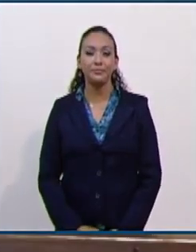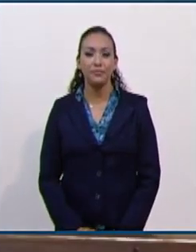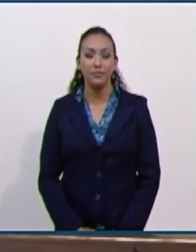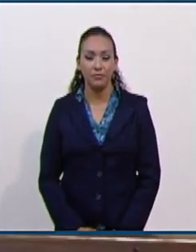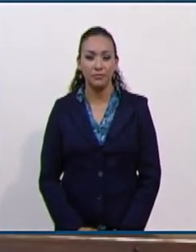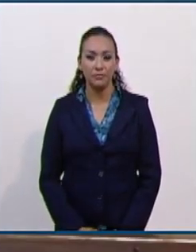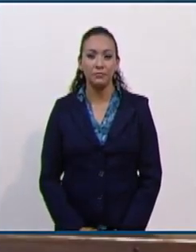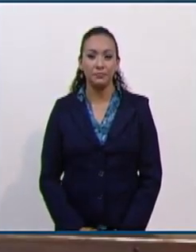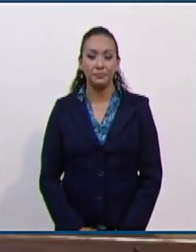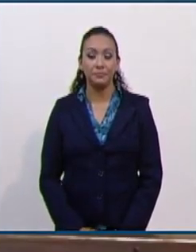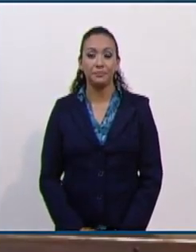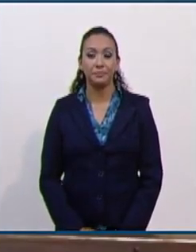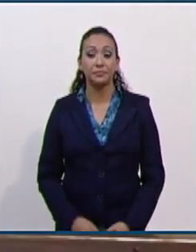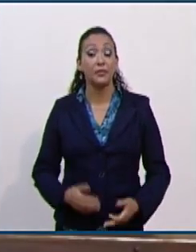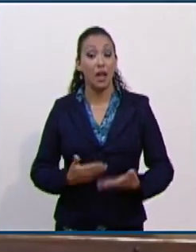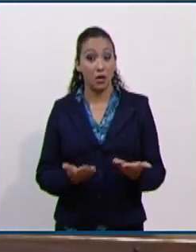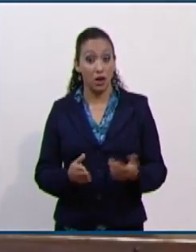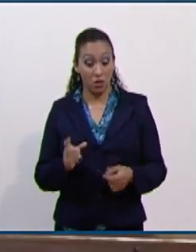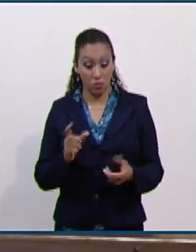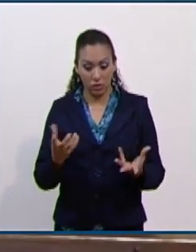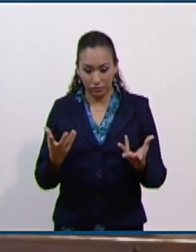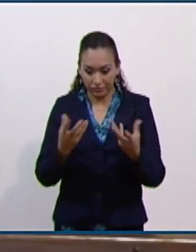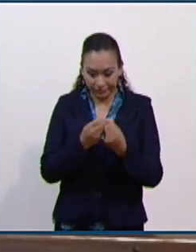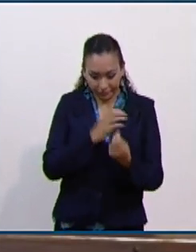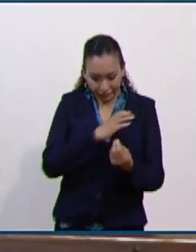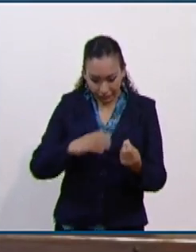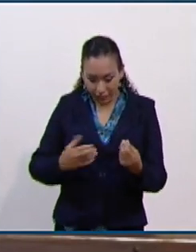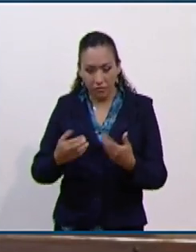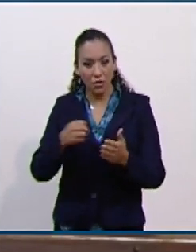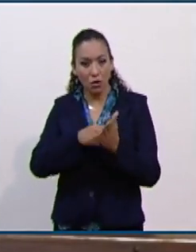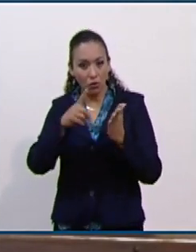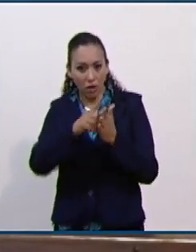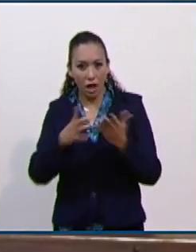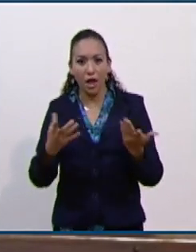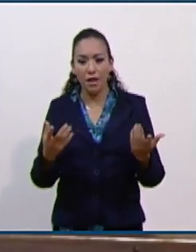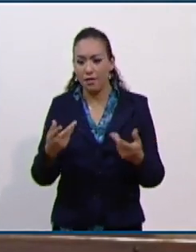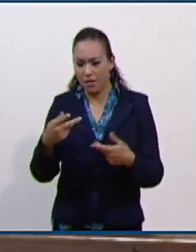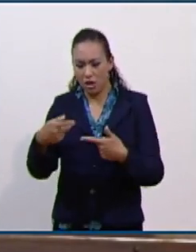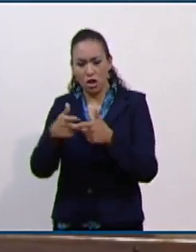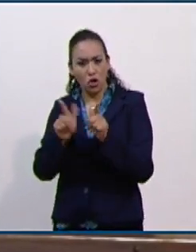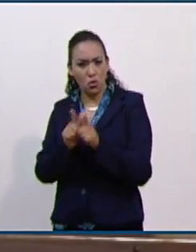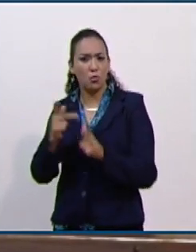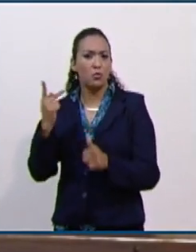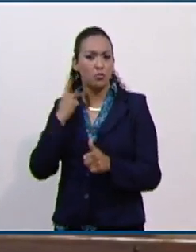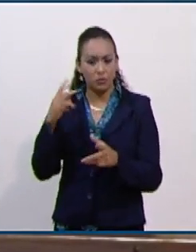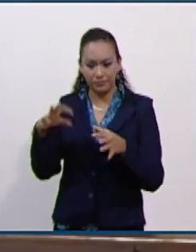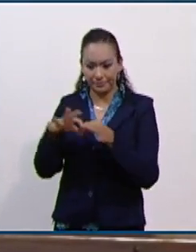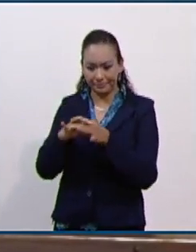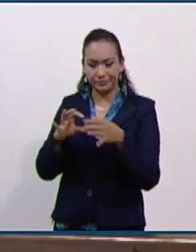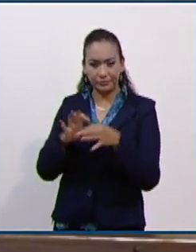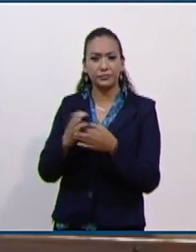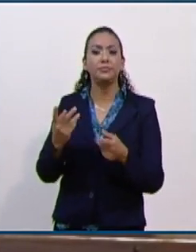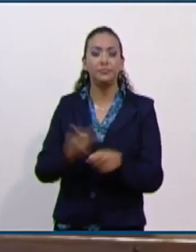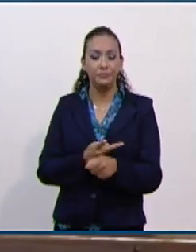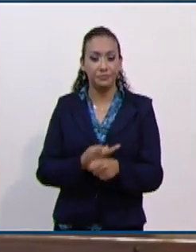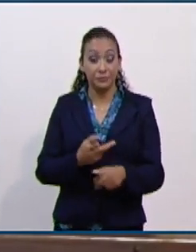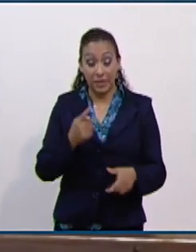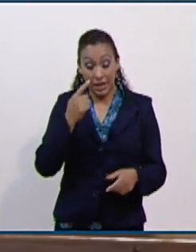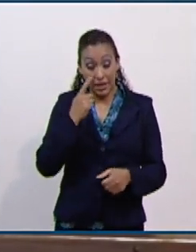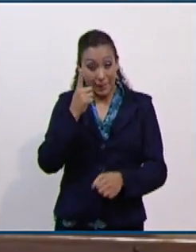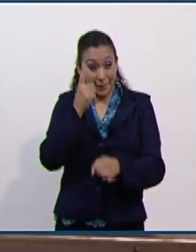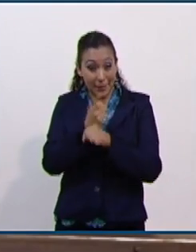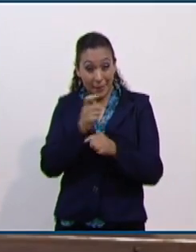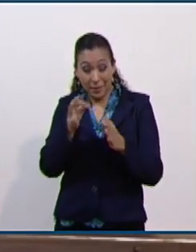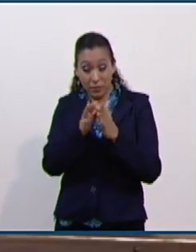Cuando se está en presencia de candidaturas registradas mediante convenio de coalición, el primer punto de contacto o el primer punto